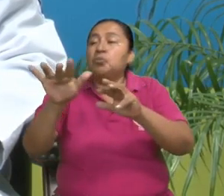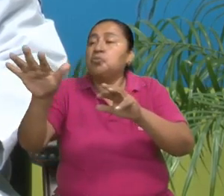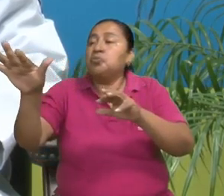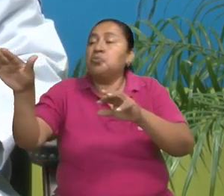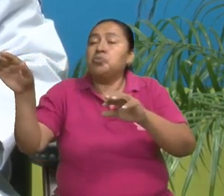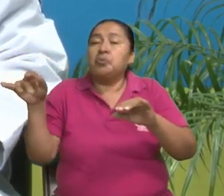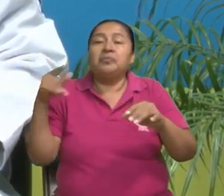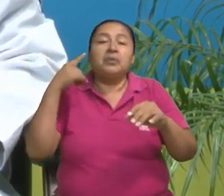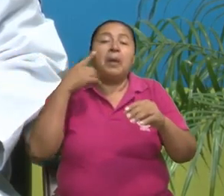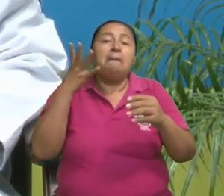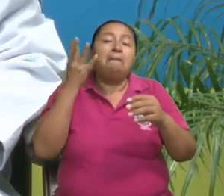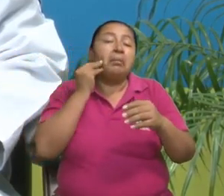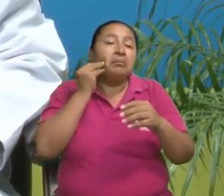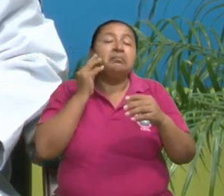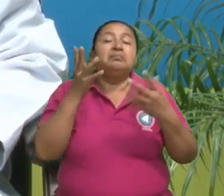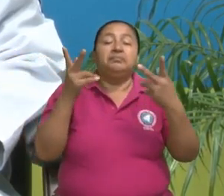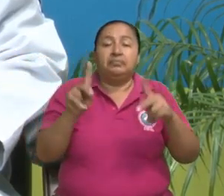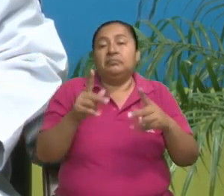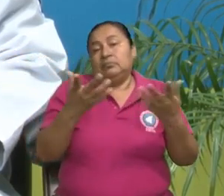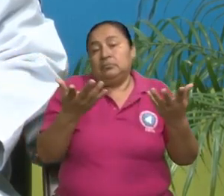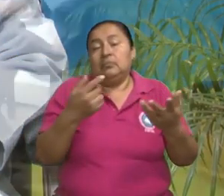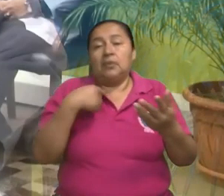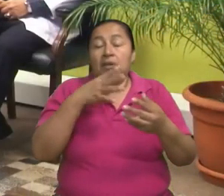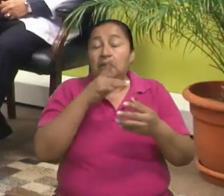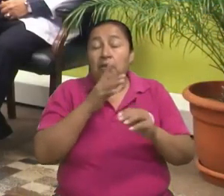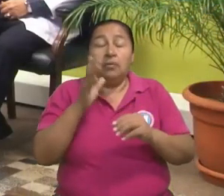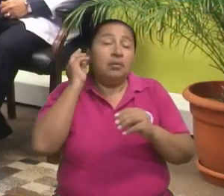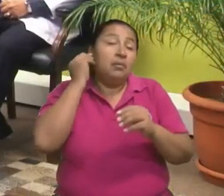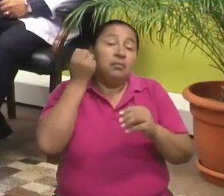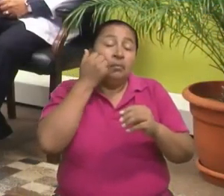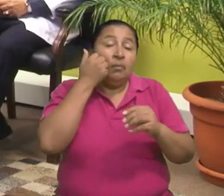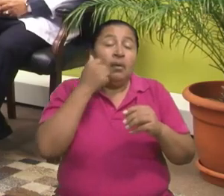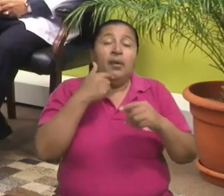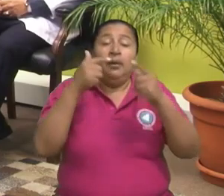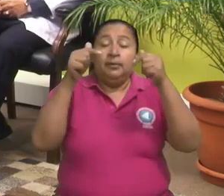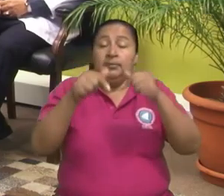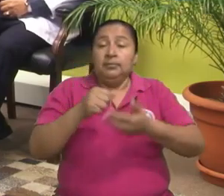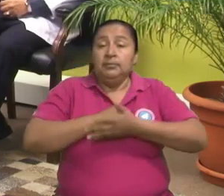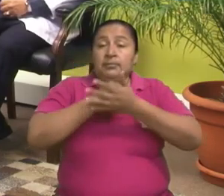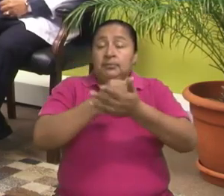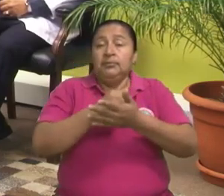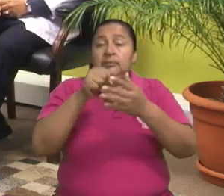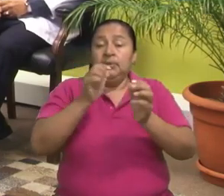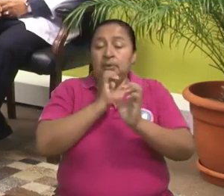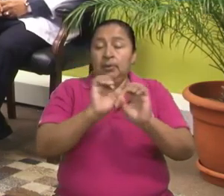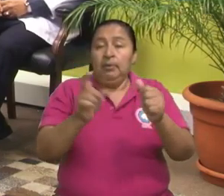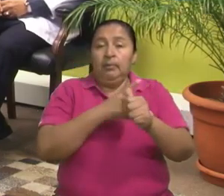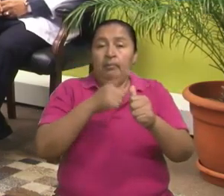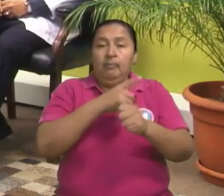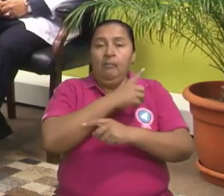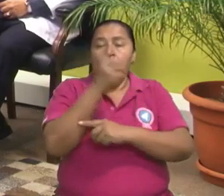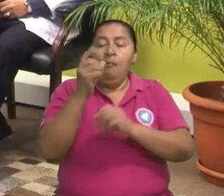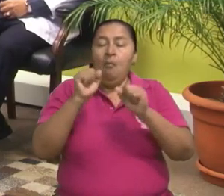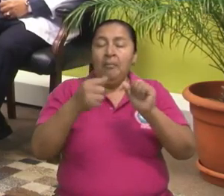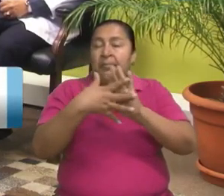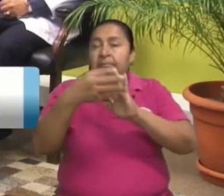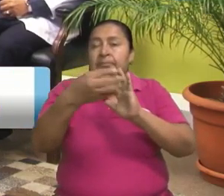ambiente entonces esto permite de que la infección en los primeros días se transmita